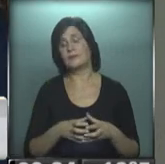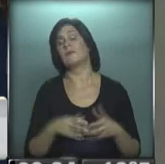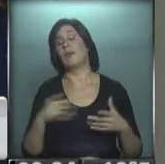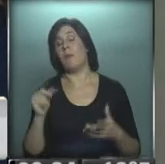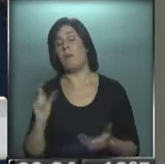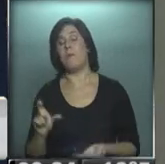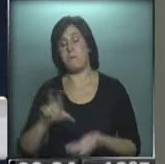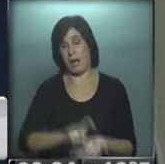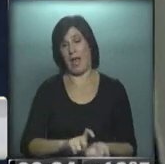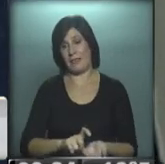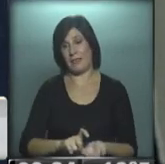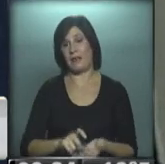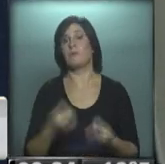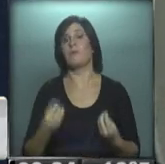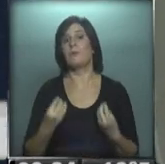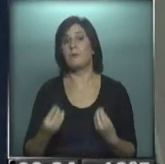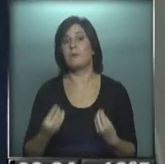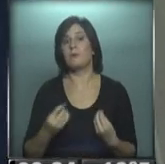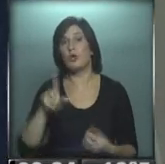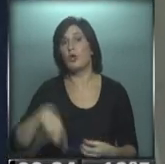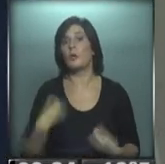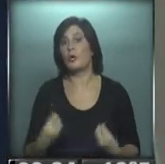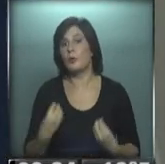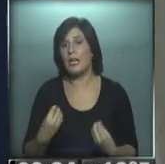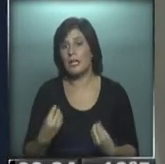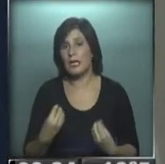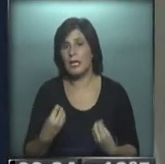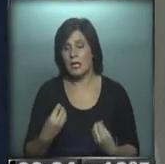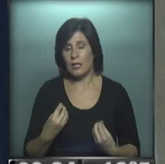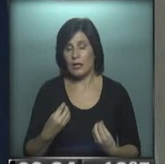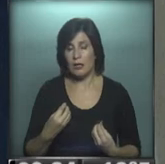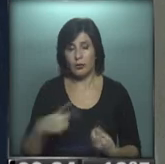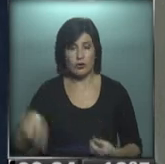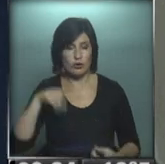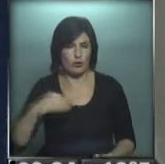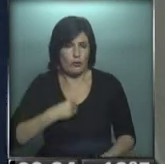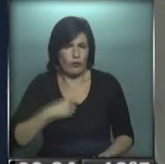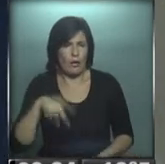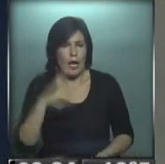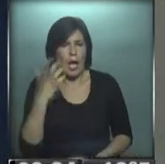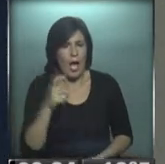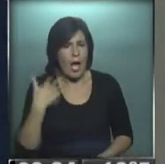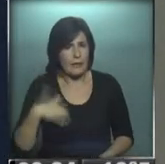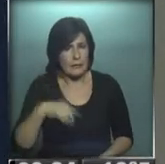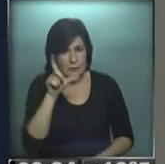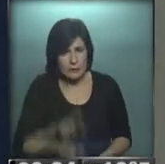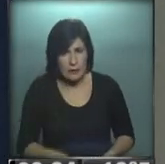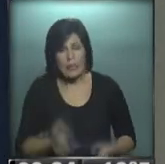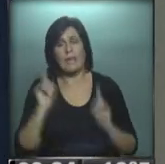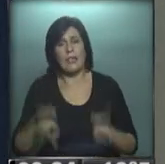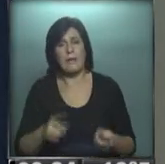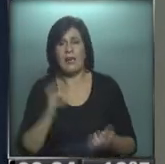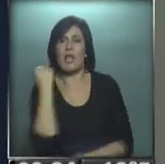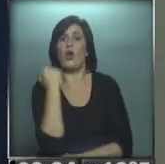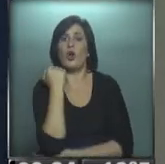es consecuencia de una fuerte confianza en Argentina y en la actual línea